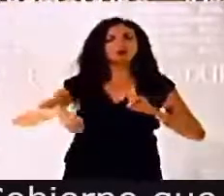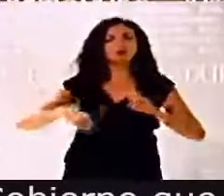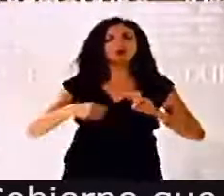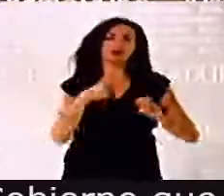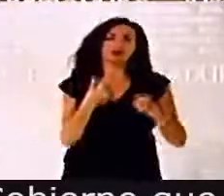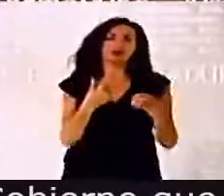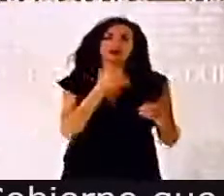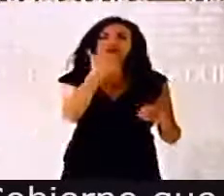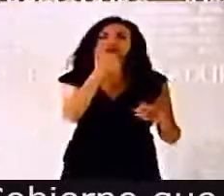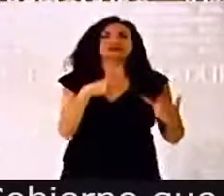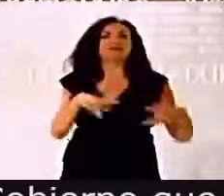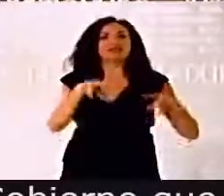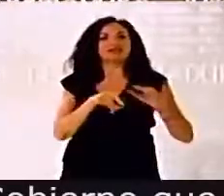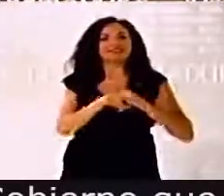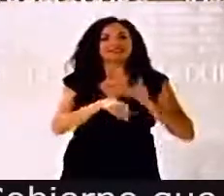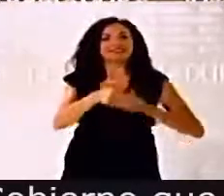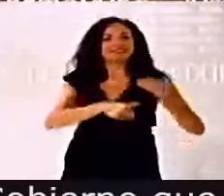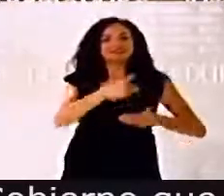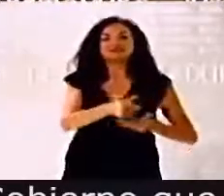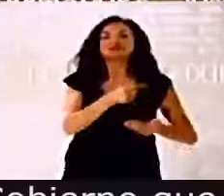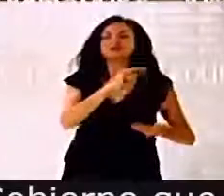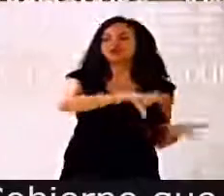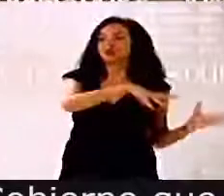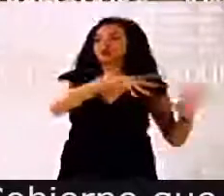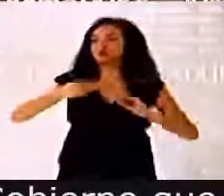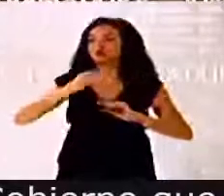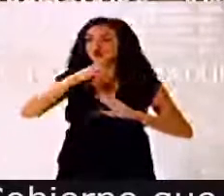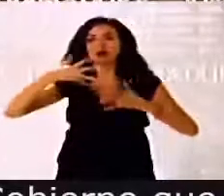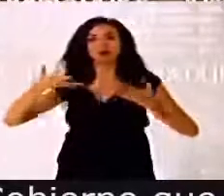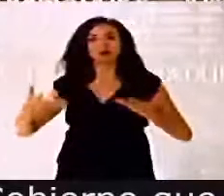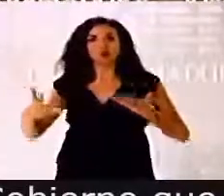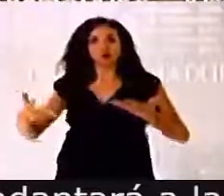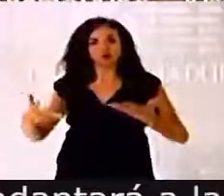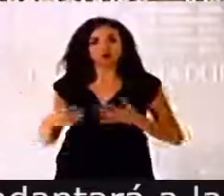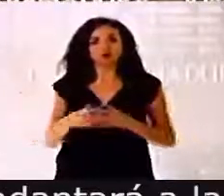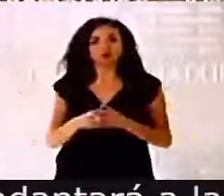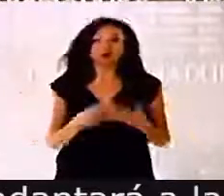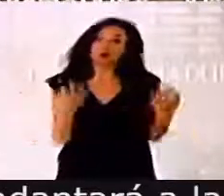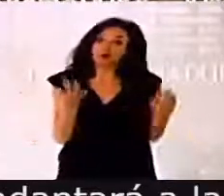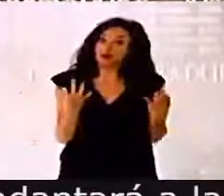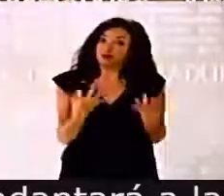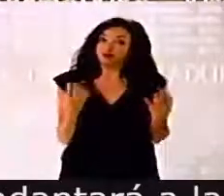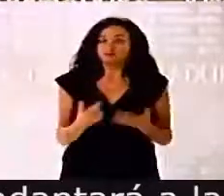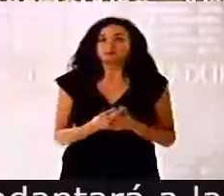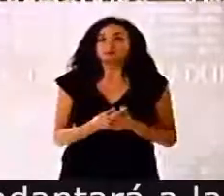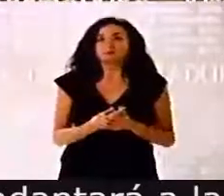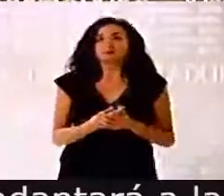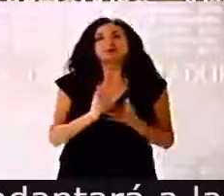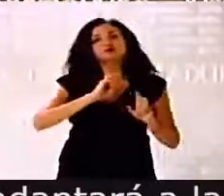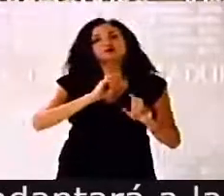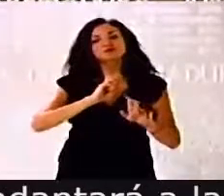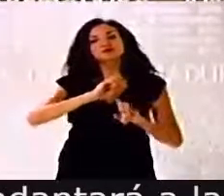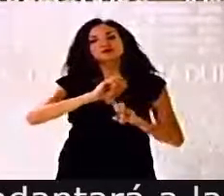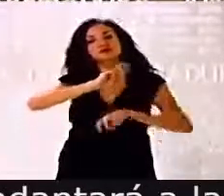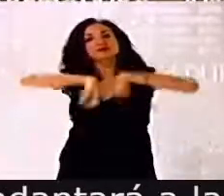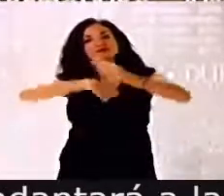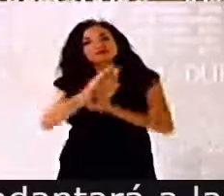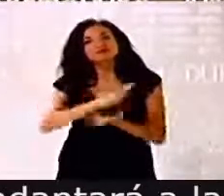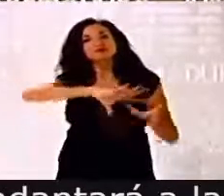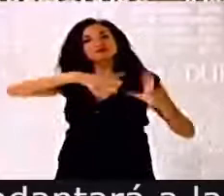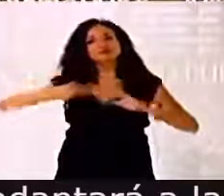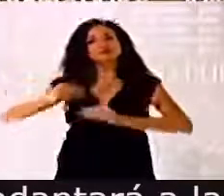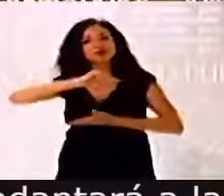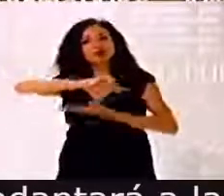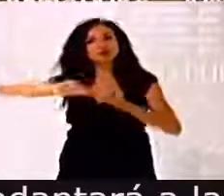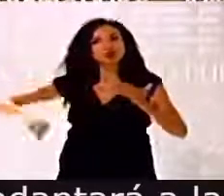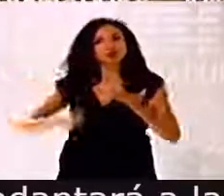tramitar, adaptará a las actuales circunstancias, como no puede ser de otra manera, el actual contrato para que pueda tener todo